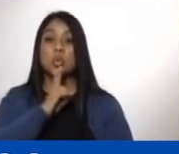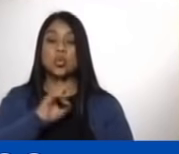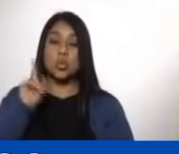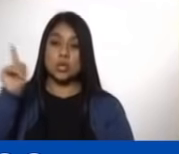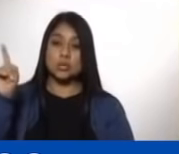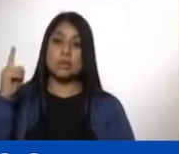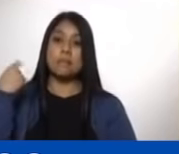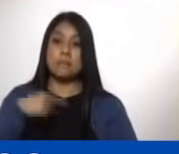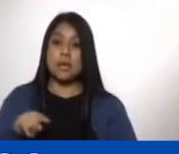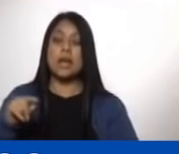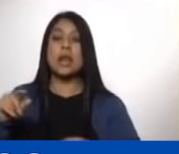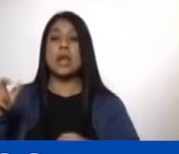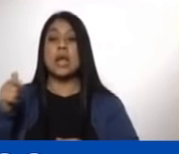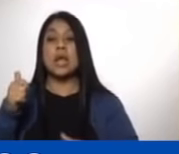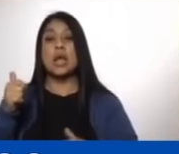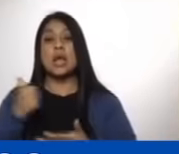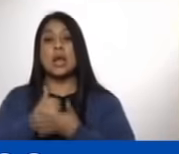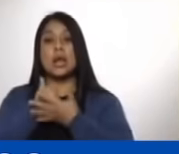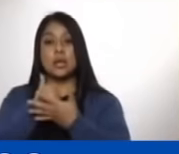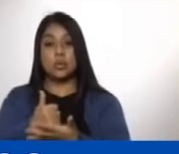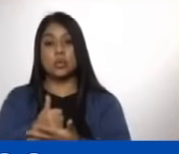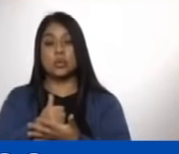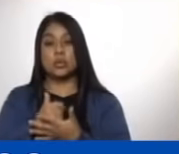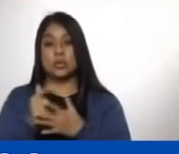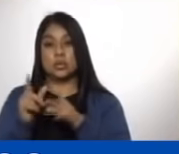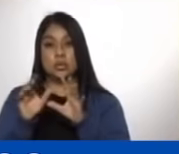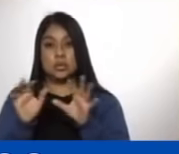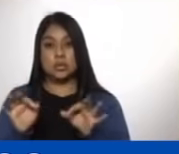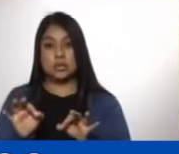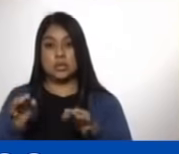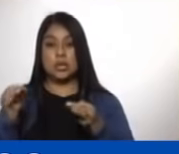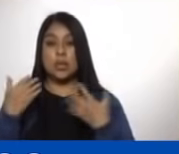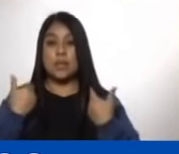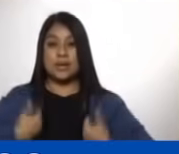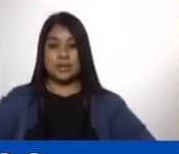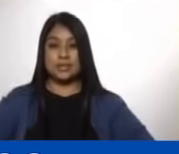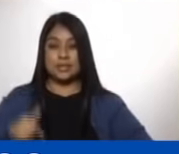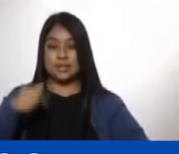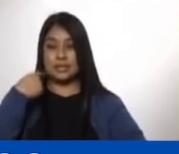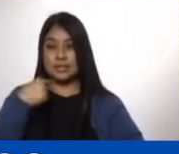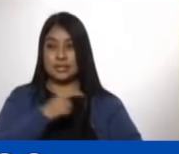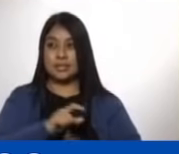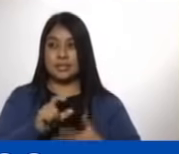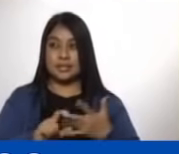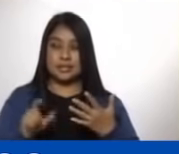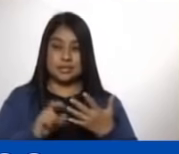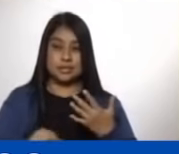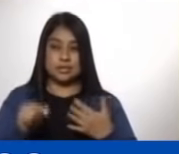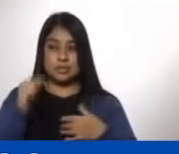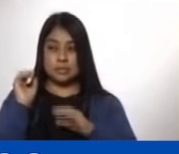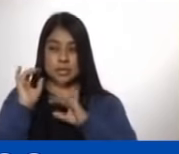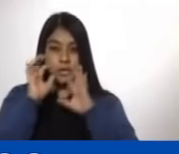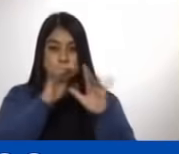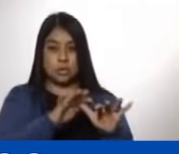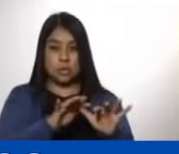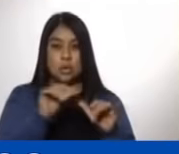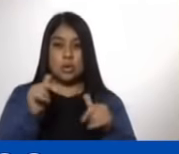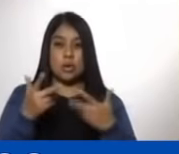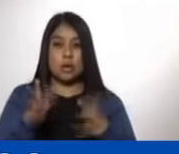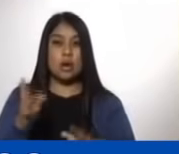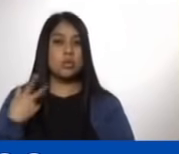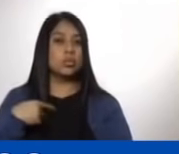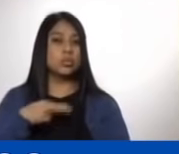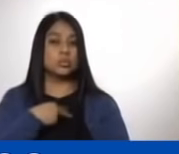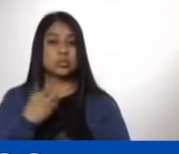abordaje de carácter humanitario de esta crisis migratoria. Nosotros estamos totalmente abiertos